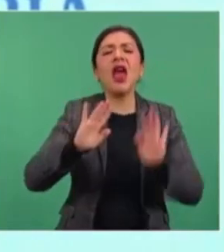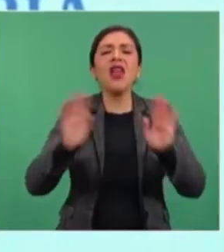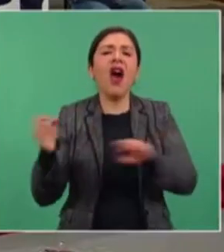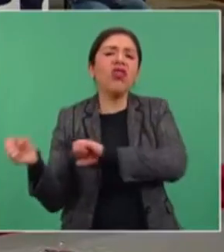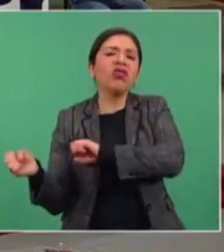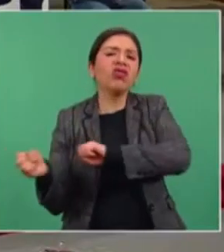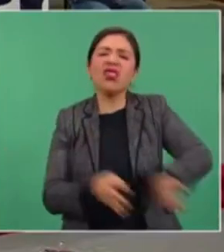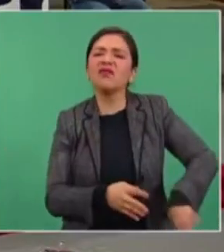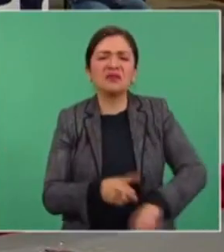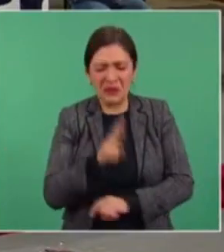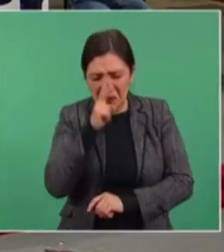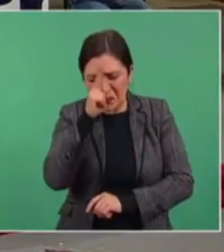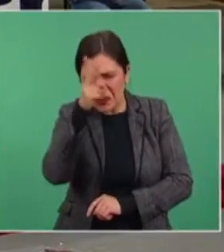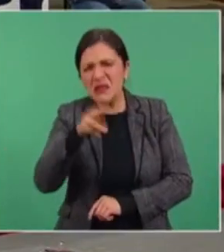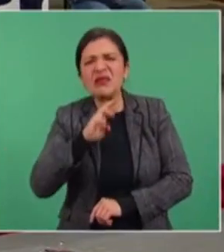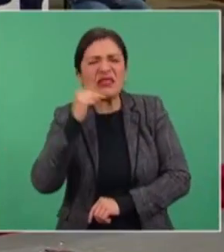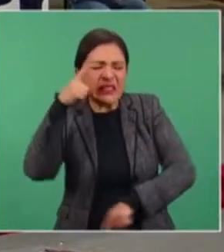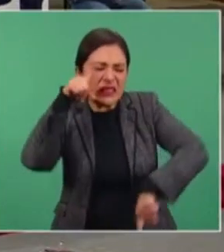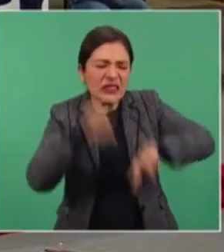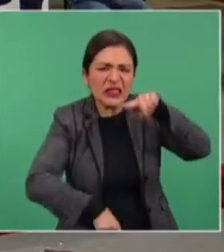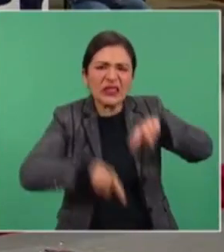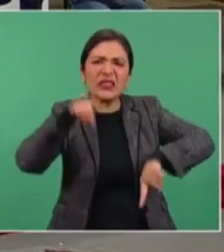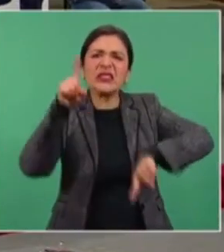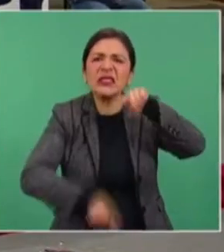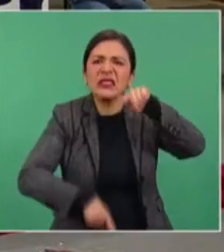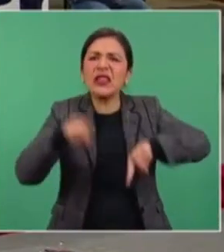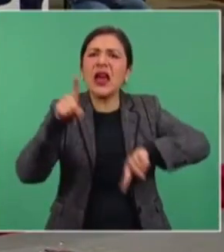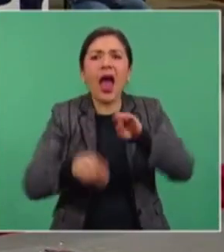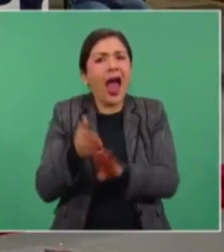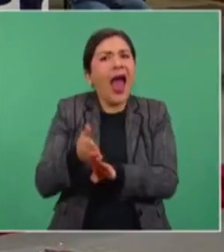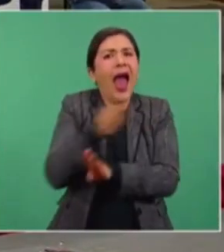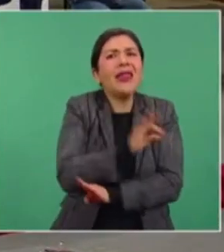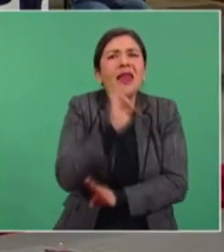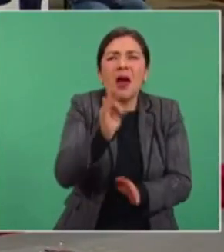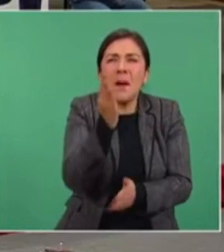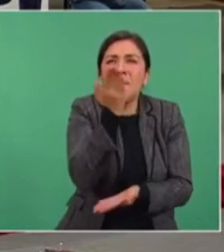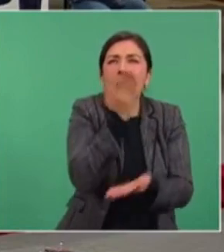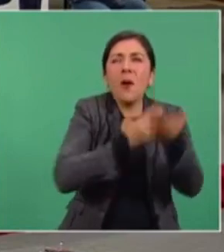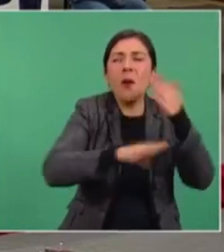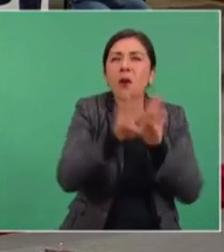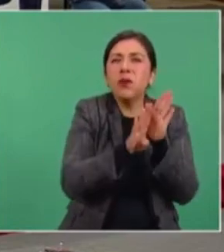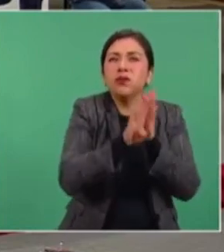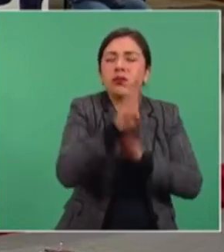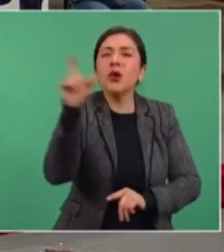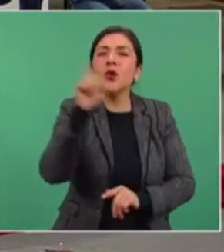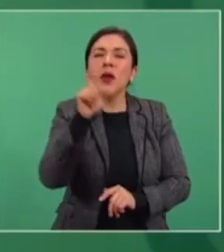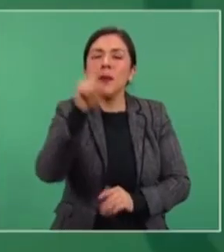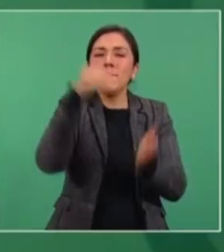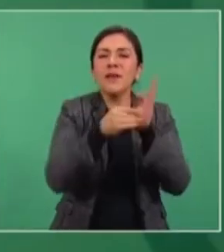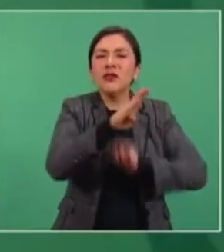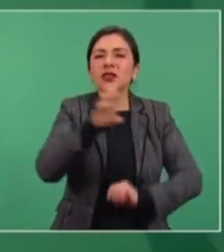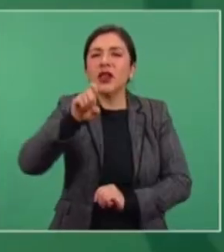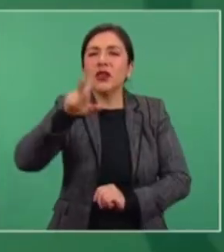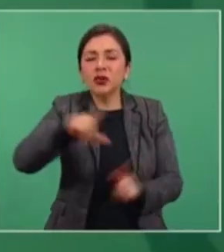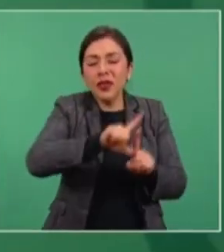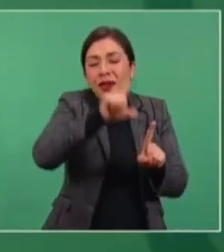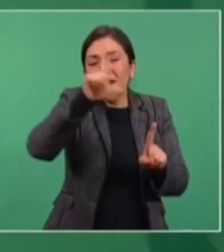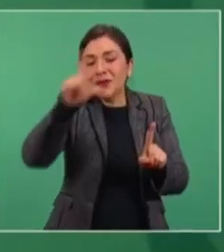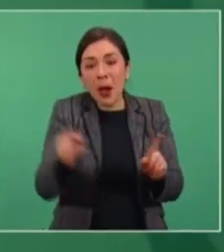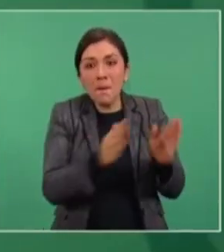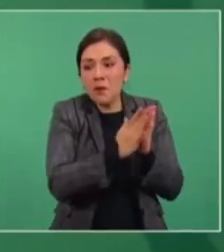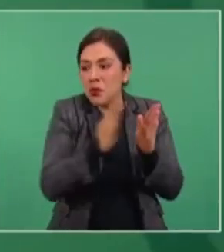en destruir lo que se había hecho después de la expropiación petrolera.